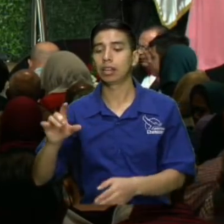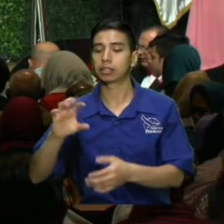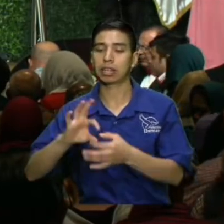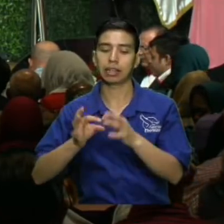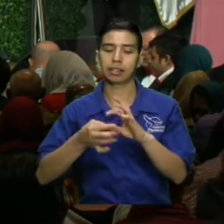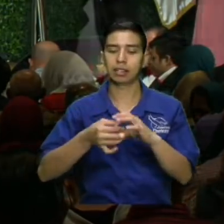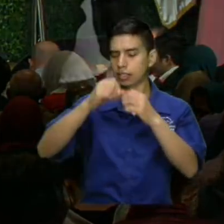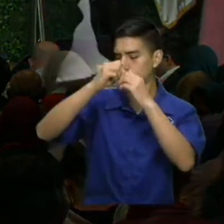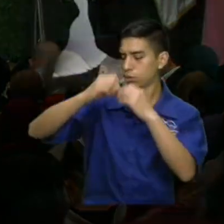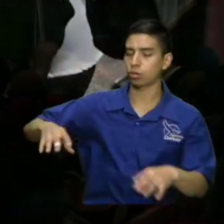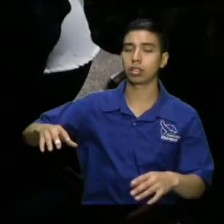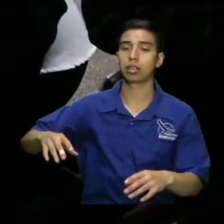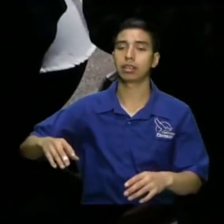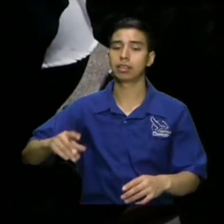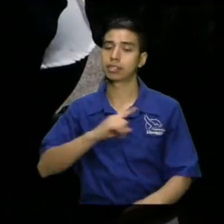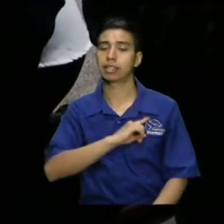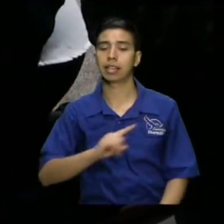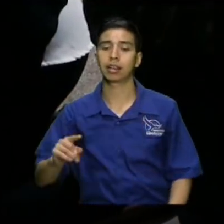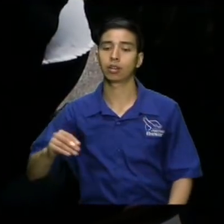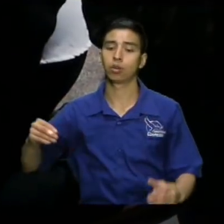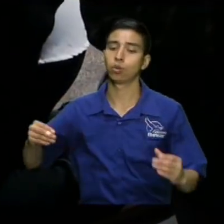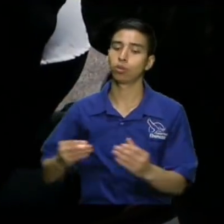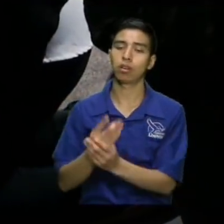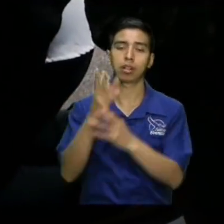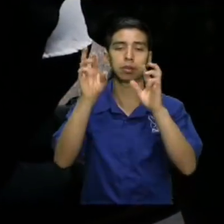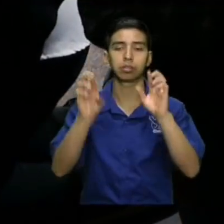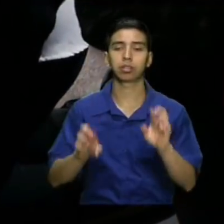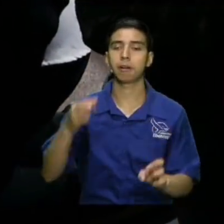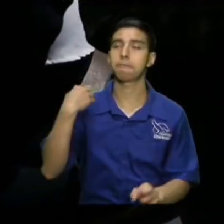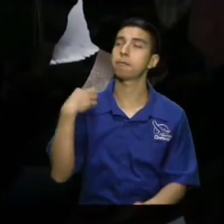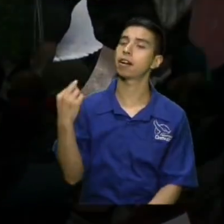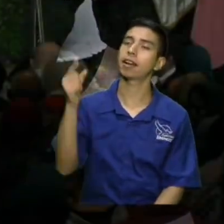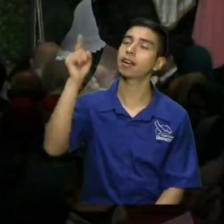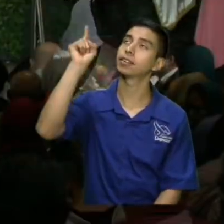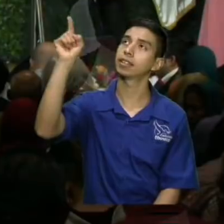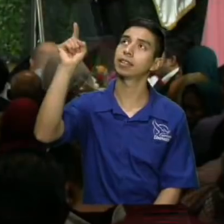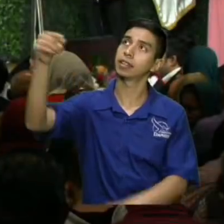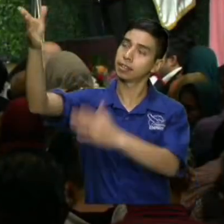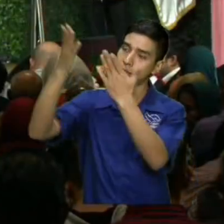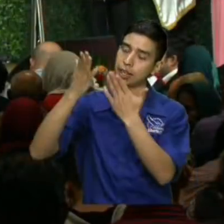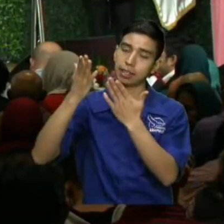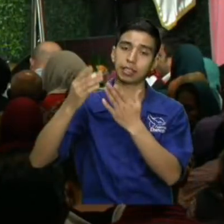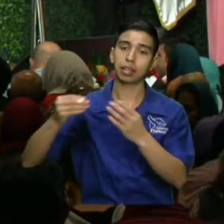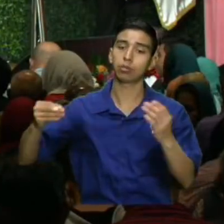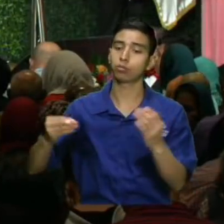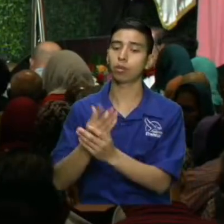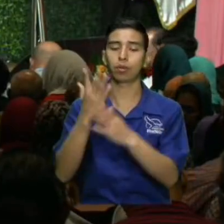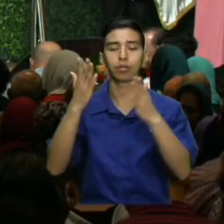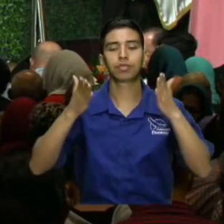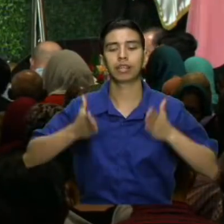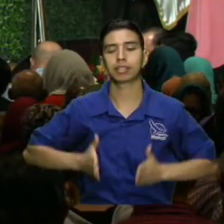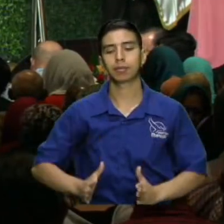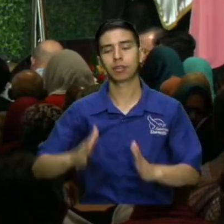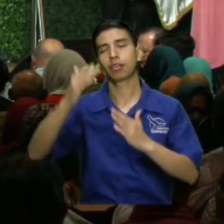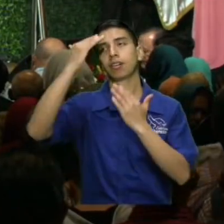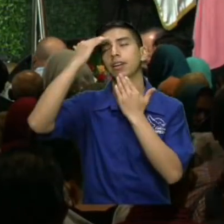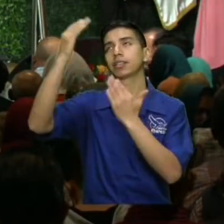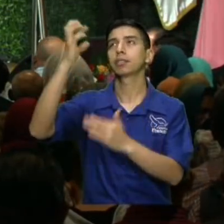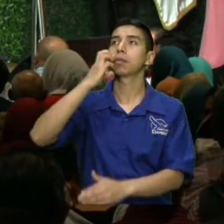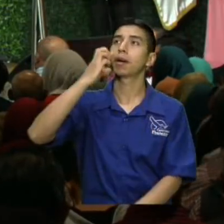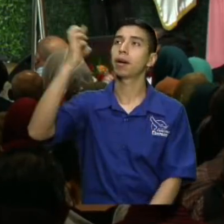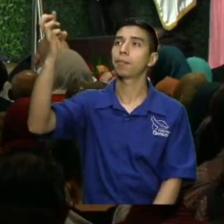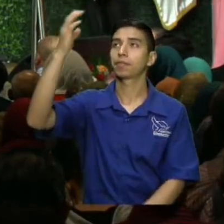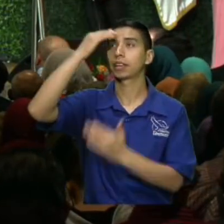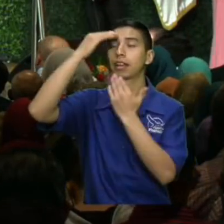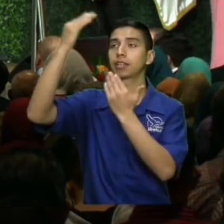y nazcan de nuevo para ti. Provéeles del nuevo nacimiento. Gracias, Padre. Gracias, Hijo.